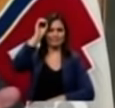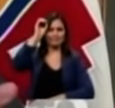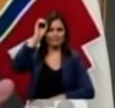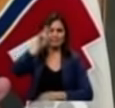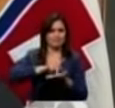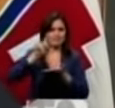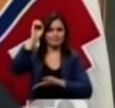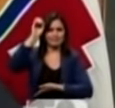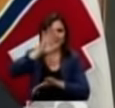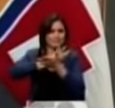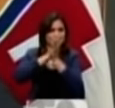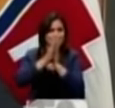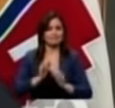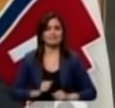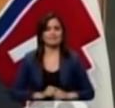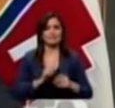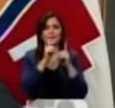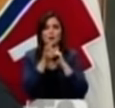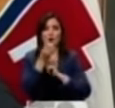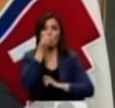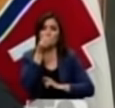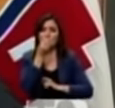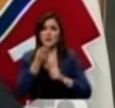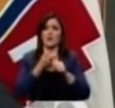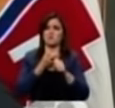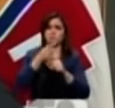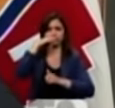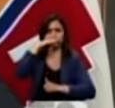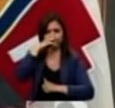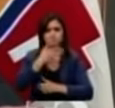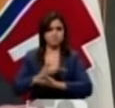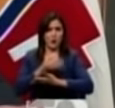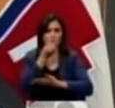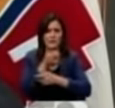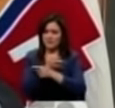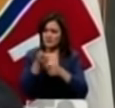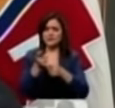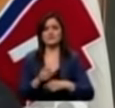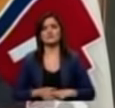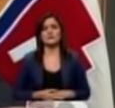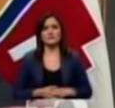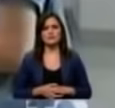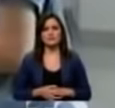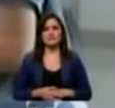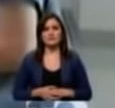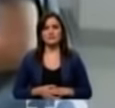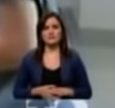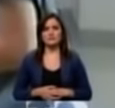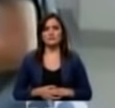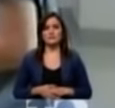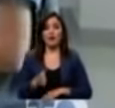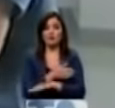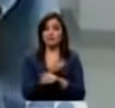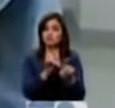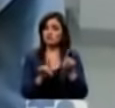sino únicamente, por ejemplo, cambiar la dieta de ciertos niños, y el costo-beneficio era increíble. Un diagnóstico